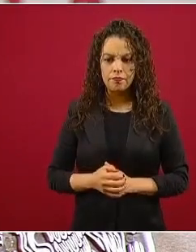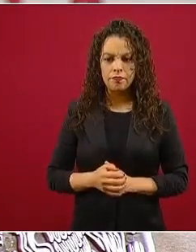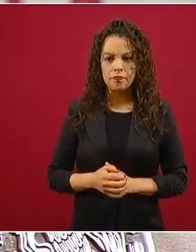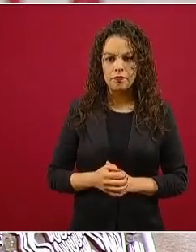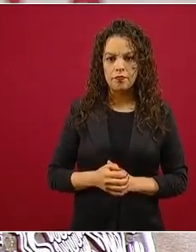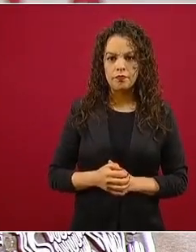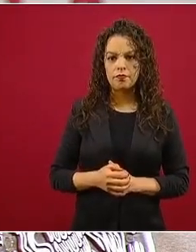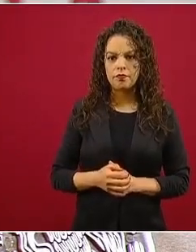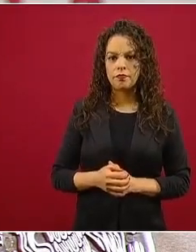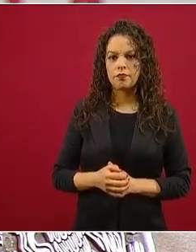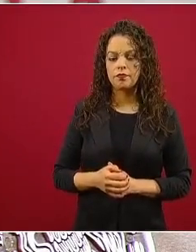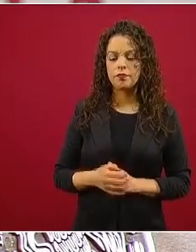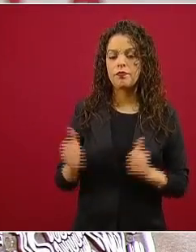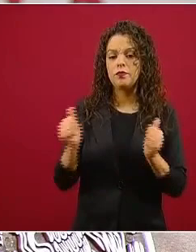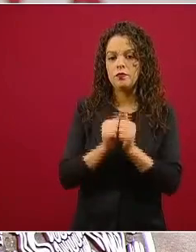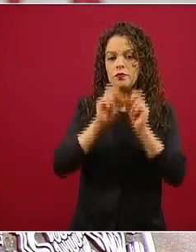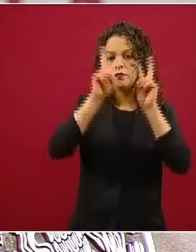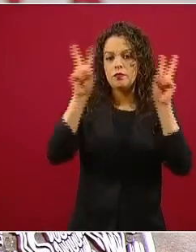condena,